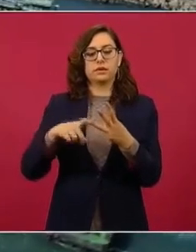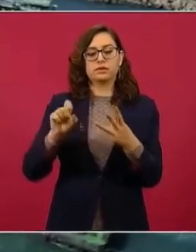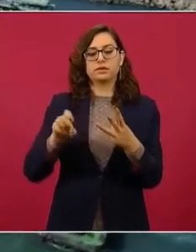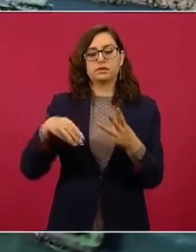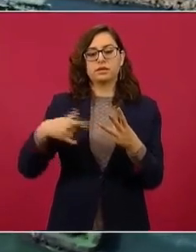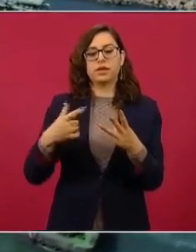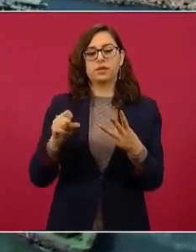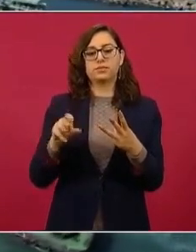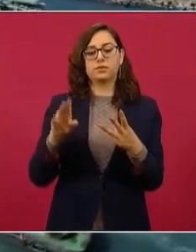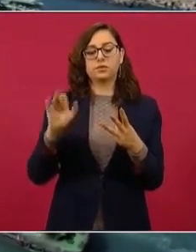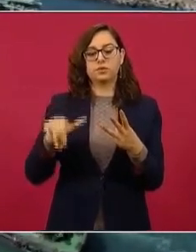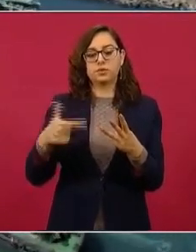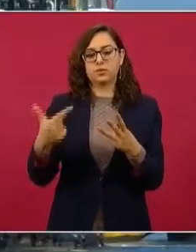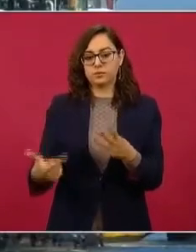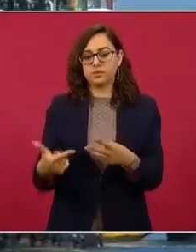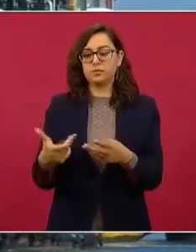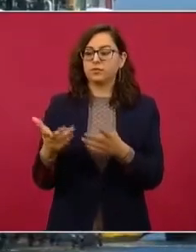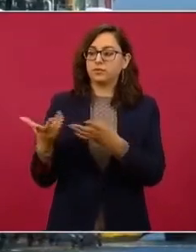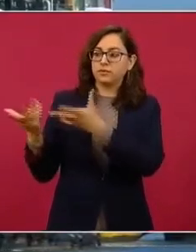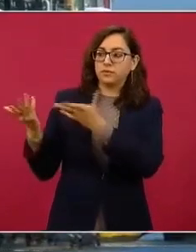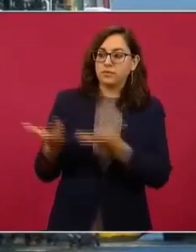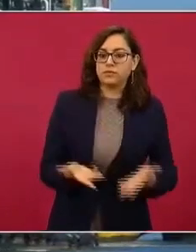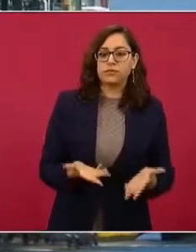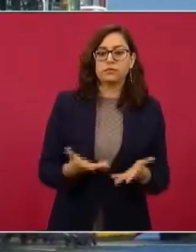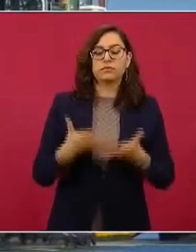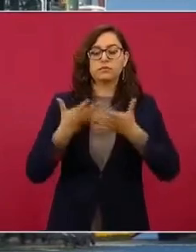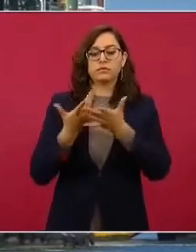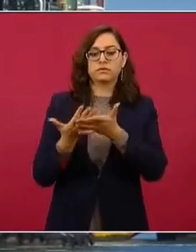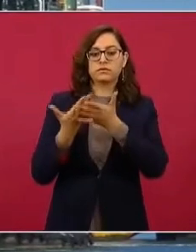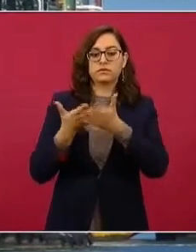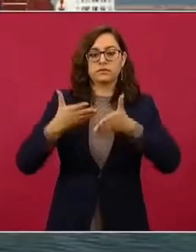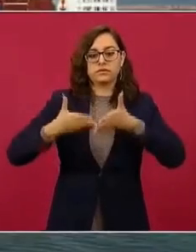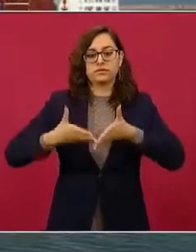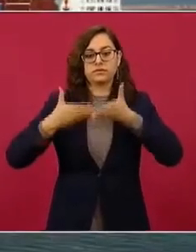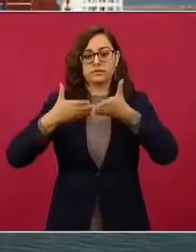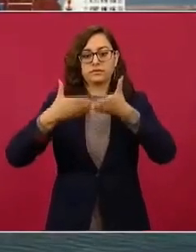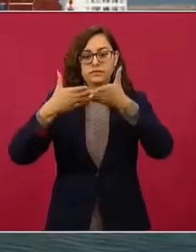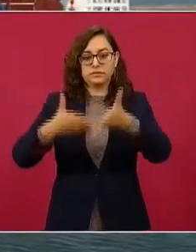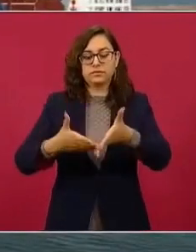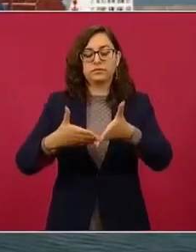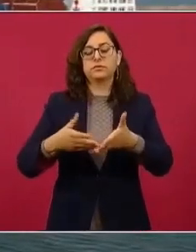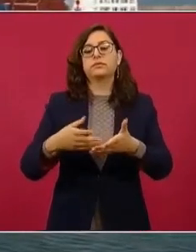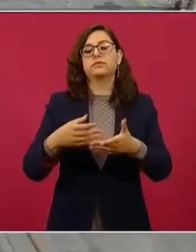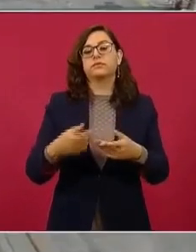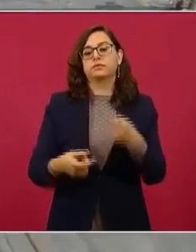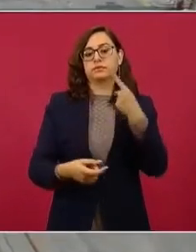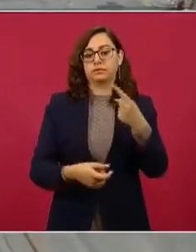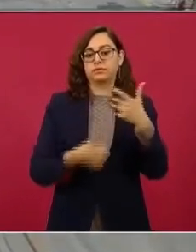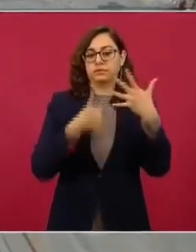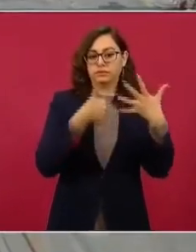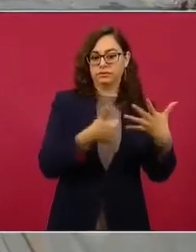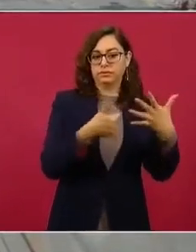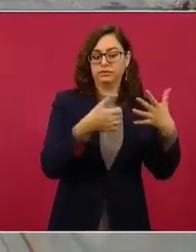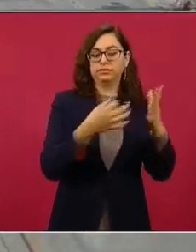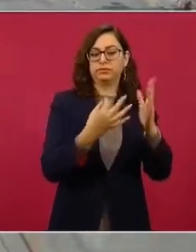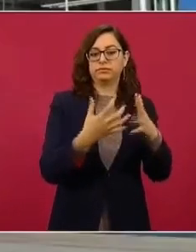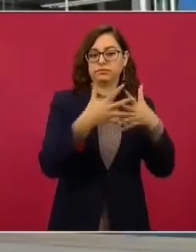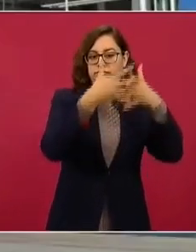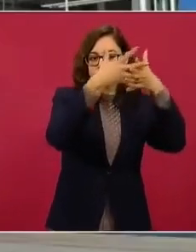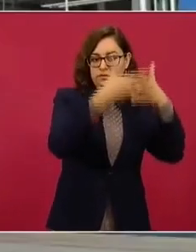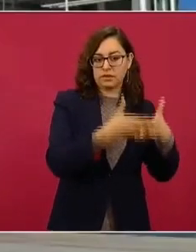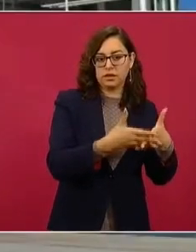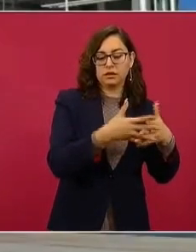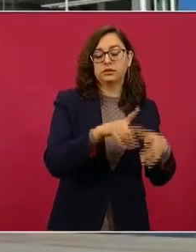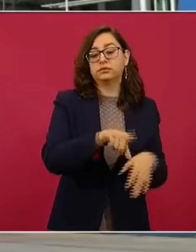arribó este barco con 6 módulos, aparte otros 2 barcos con 41 equipos,